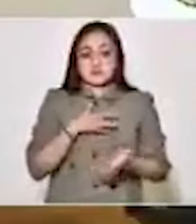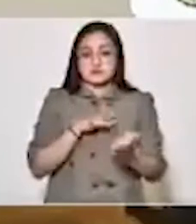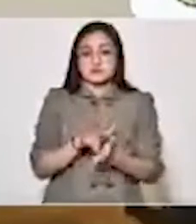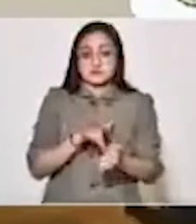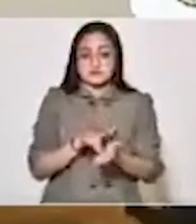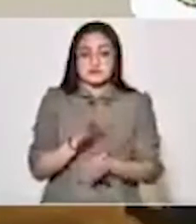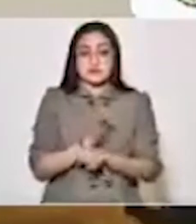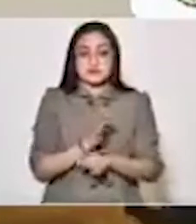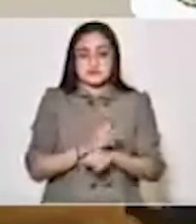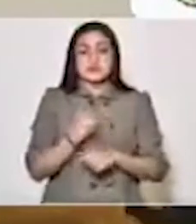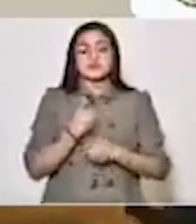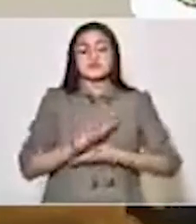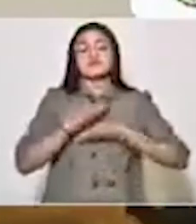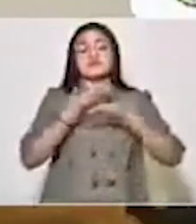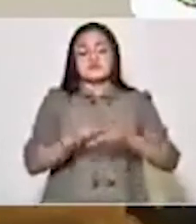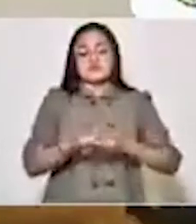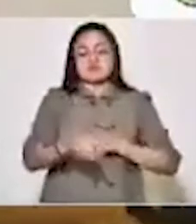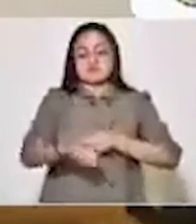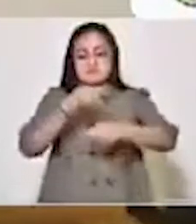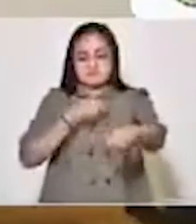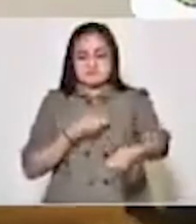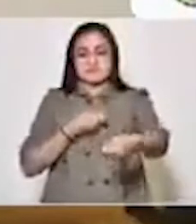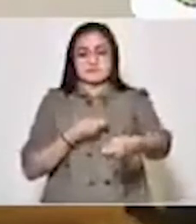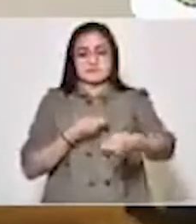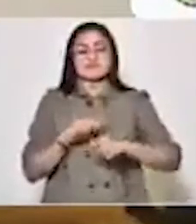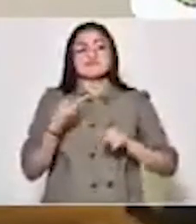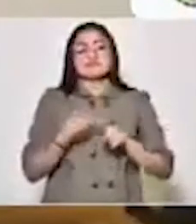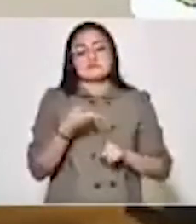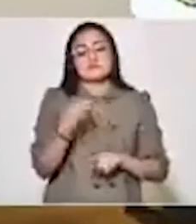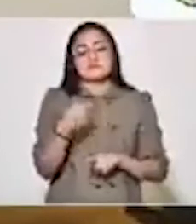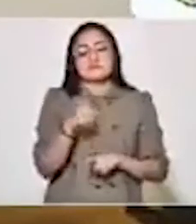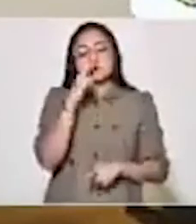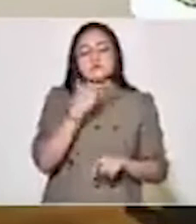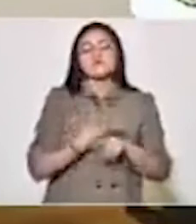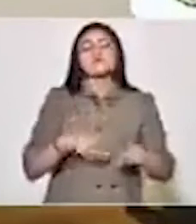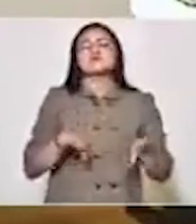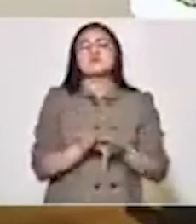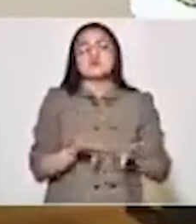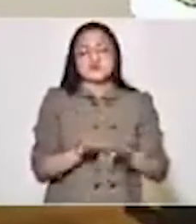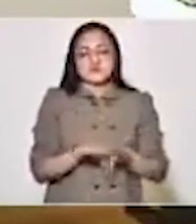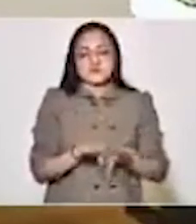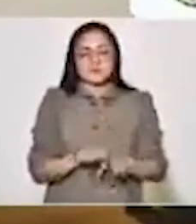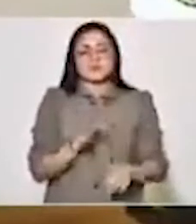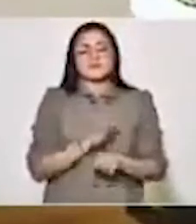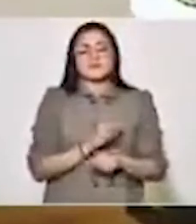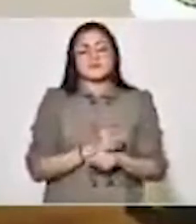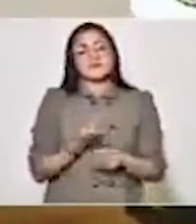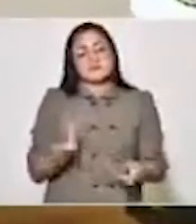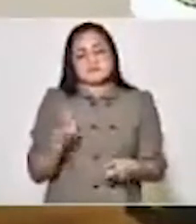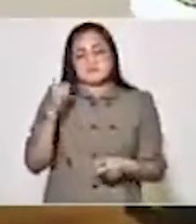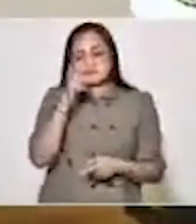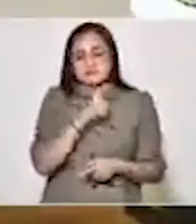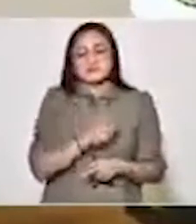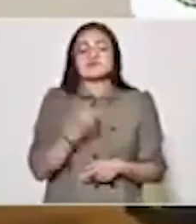en lo que es su entrega-recepción, en cómo lo asuman. Es un momento, no crítico, pero